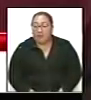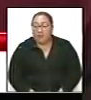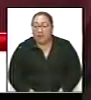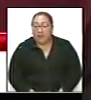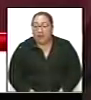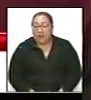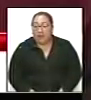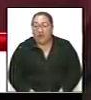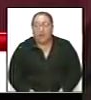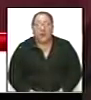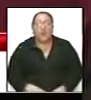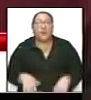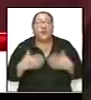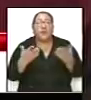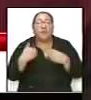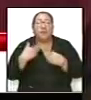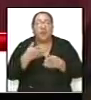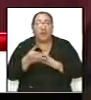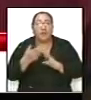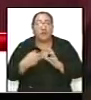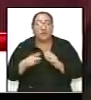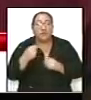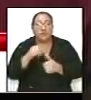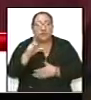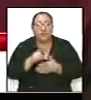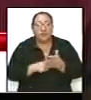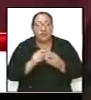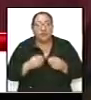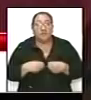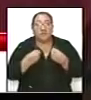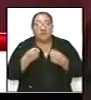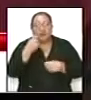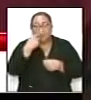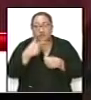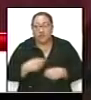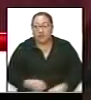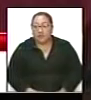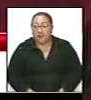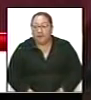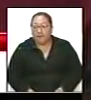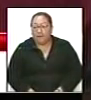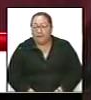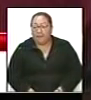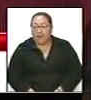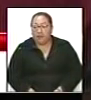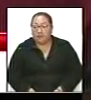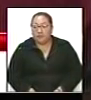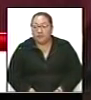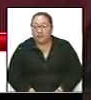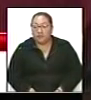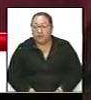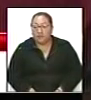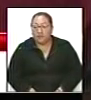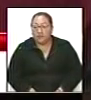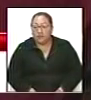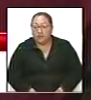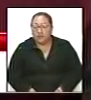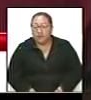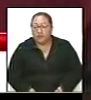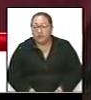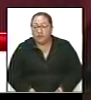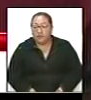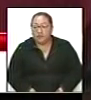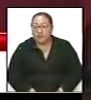¿Y dónde podemos encontrar estos incrementos? En los listados de asignación de combustible por funcionamiento, en los